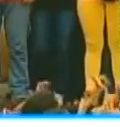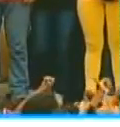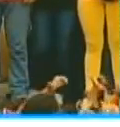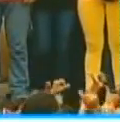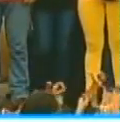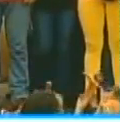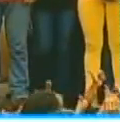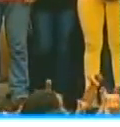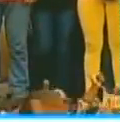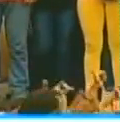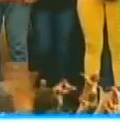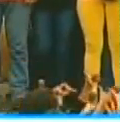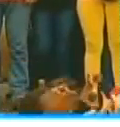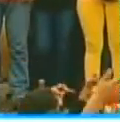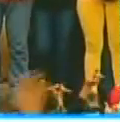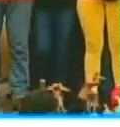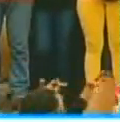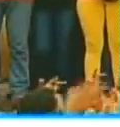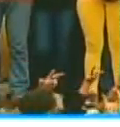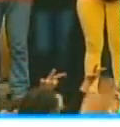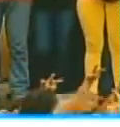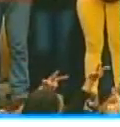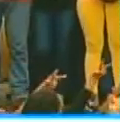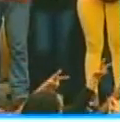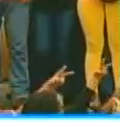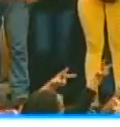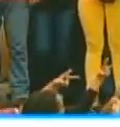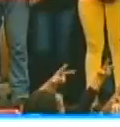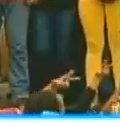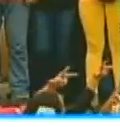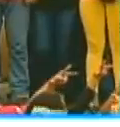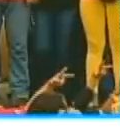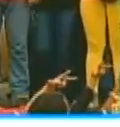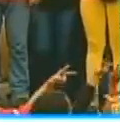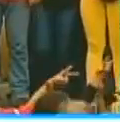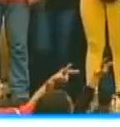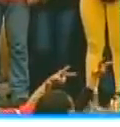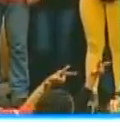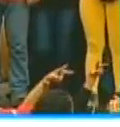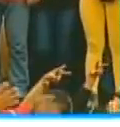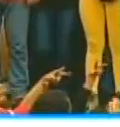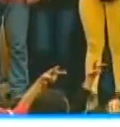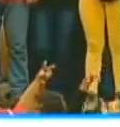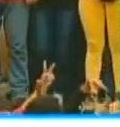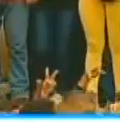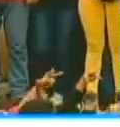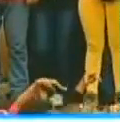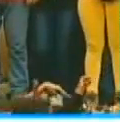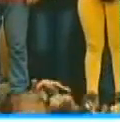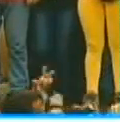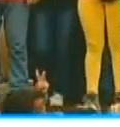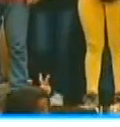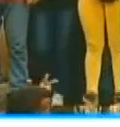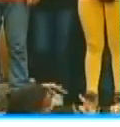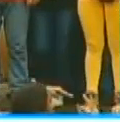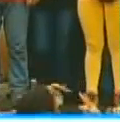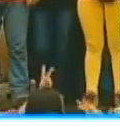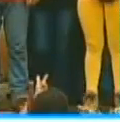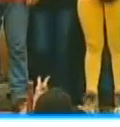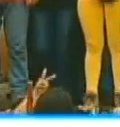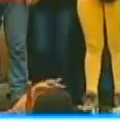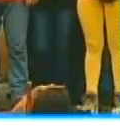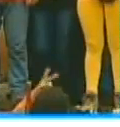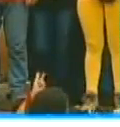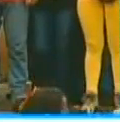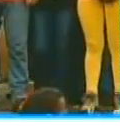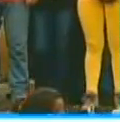oportunidad, pero no es una oportunidad a un ser humano, no. Dale una oportunidad a la constituyente, dale una